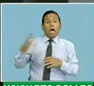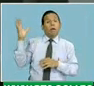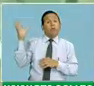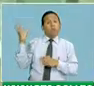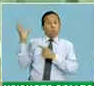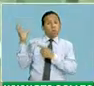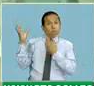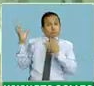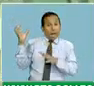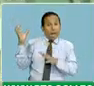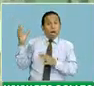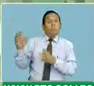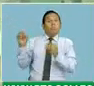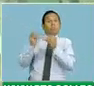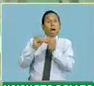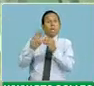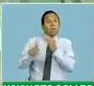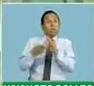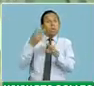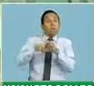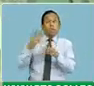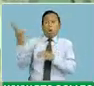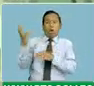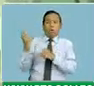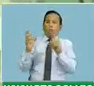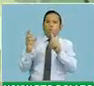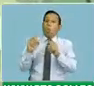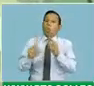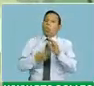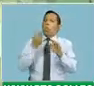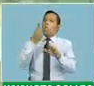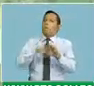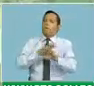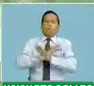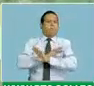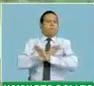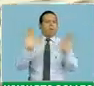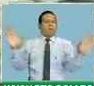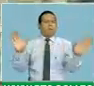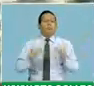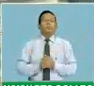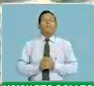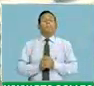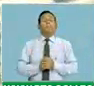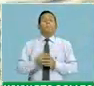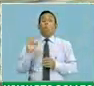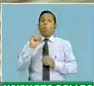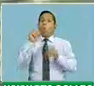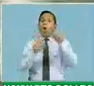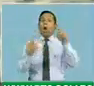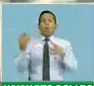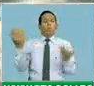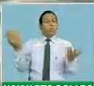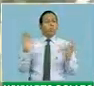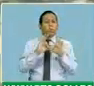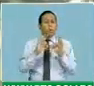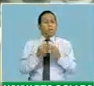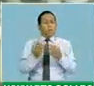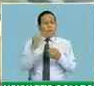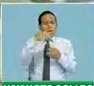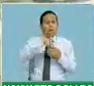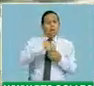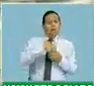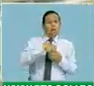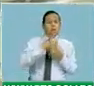el bono de protección familiar por emergencia que otorga el MIES. Tampoco aquellos que tengan en su núcleo familiar a alguien que